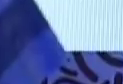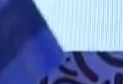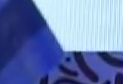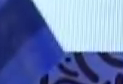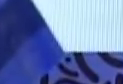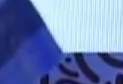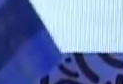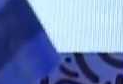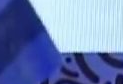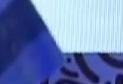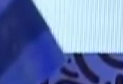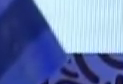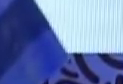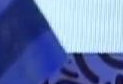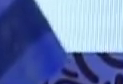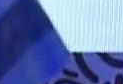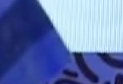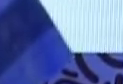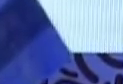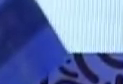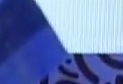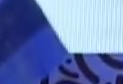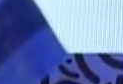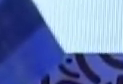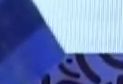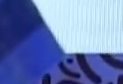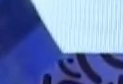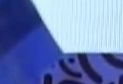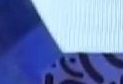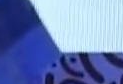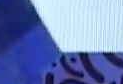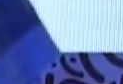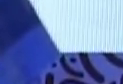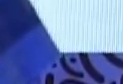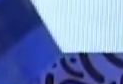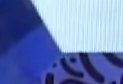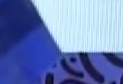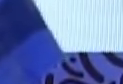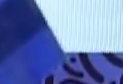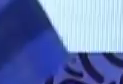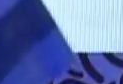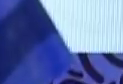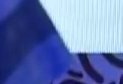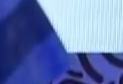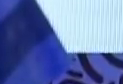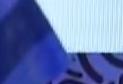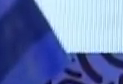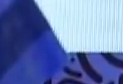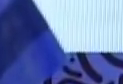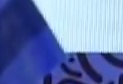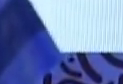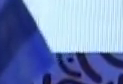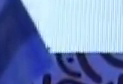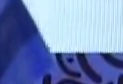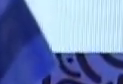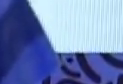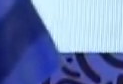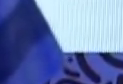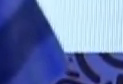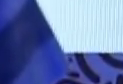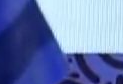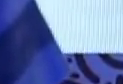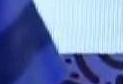Venezuela hubiera 80% de pobres? ¿Cómo puede ser con el petróleo? Es